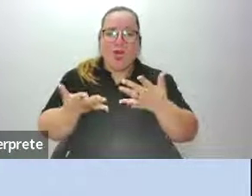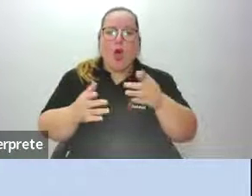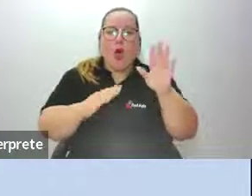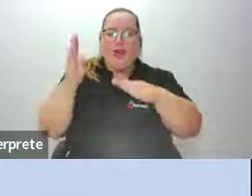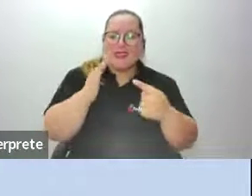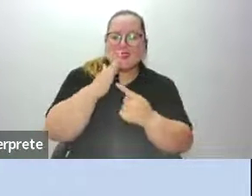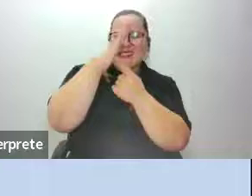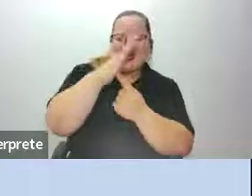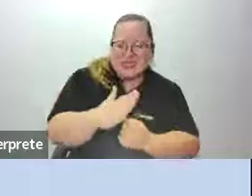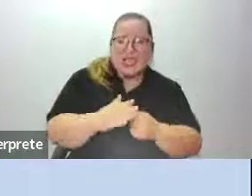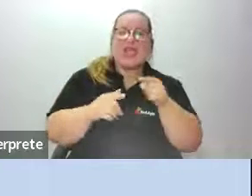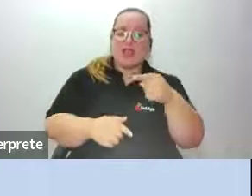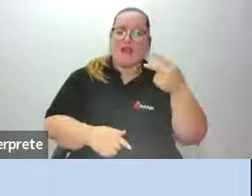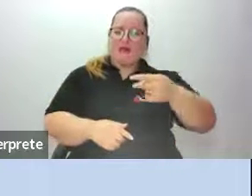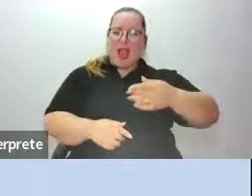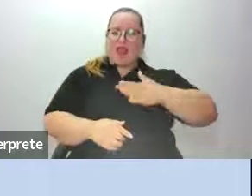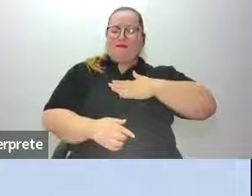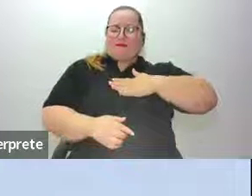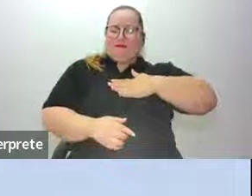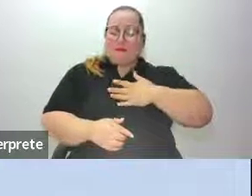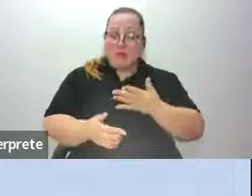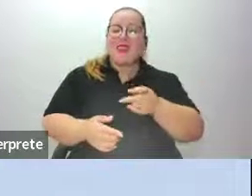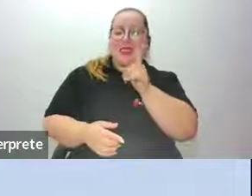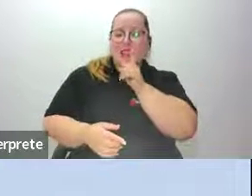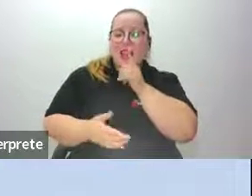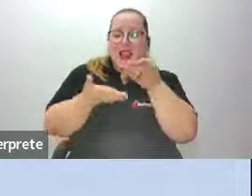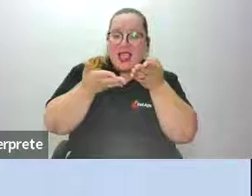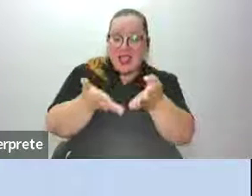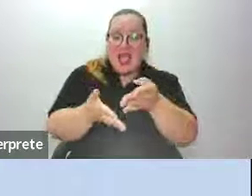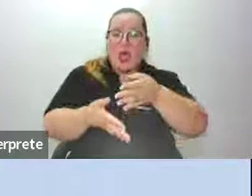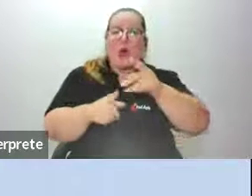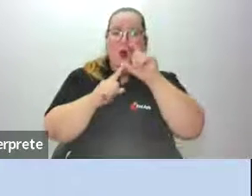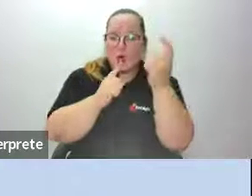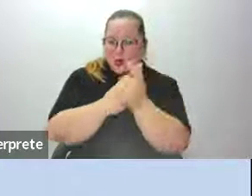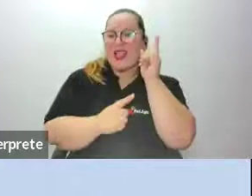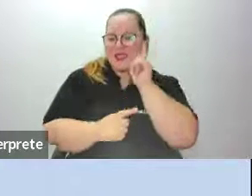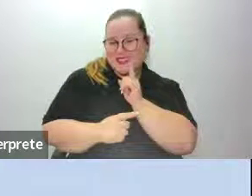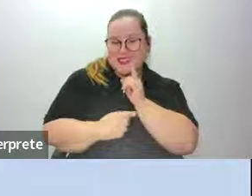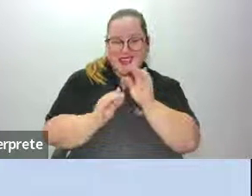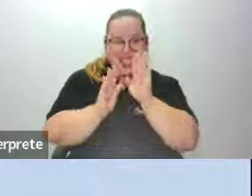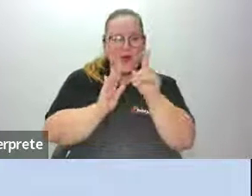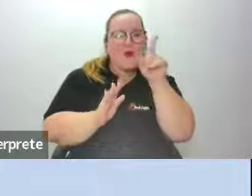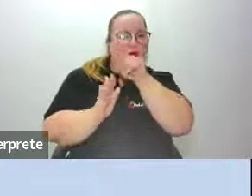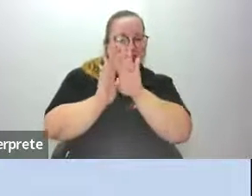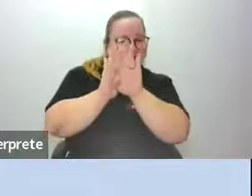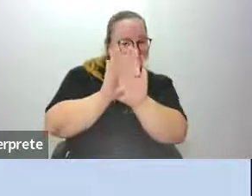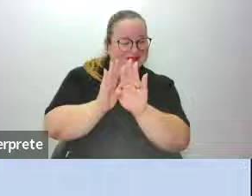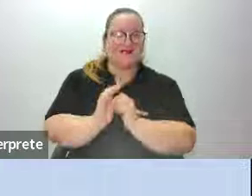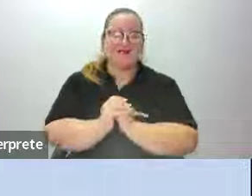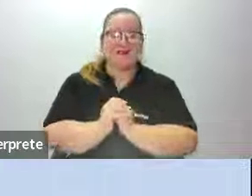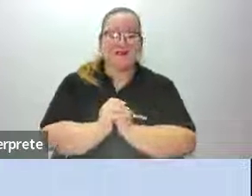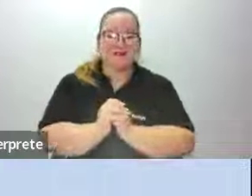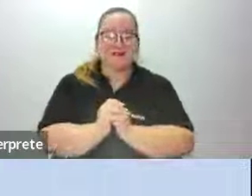expuestos y de aquello que valoran, ¿sí? Aparece de hecho ahí hablando de la cultura sorda al fondo en la imagen.